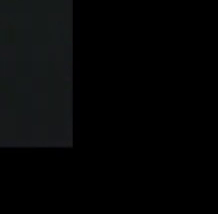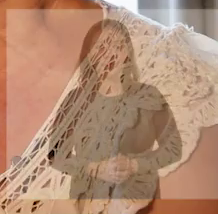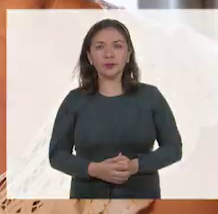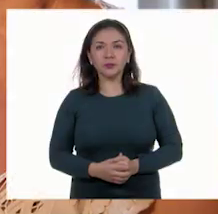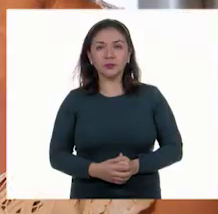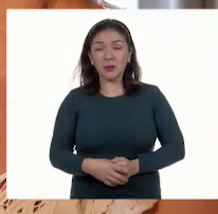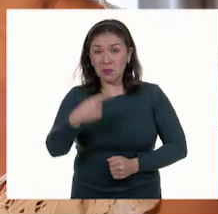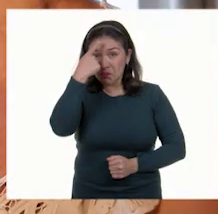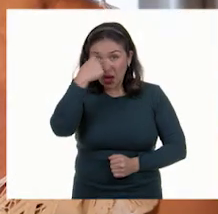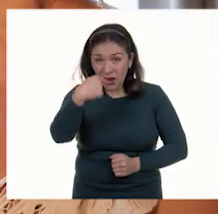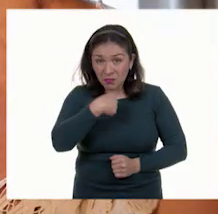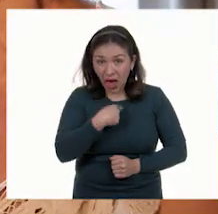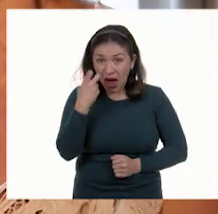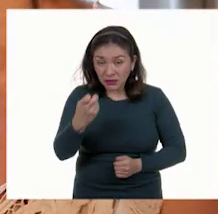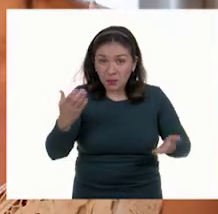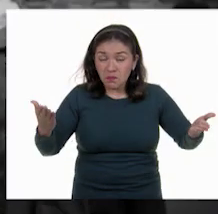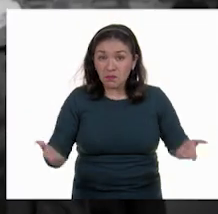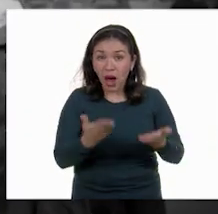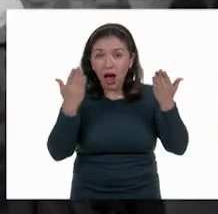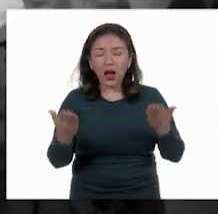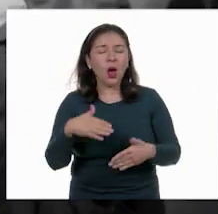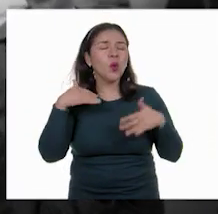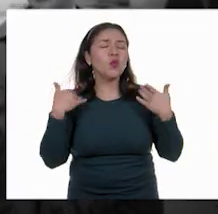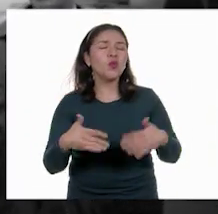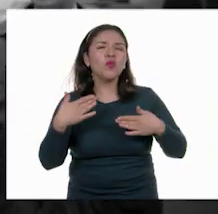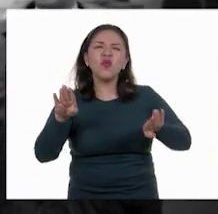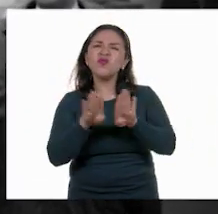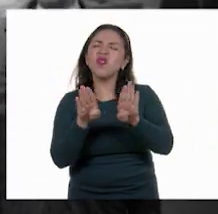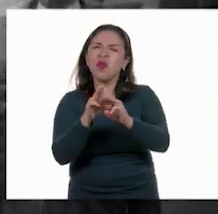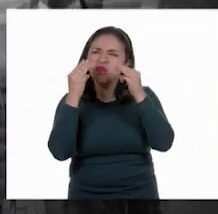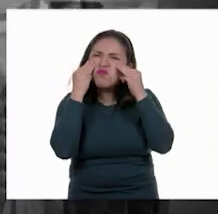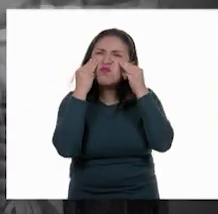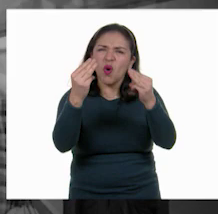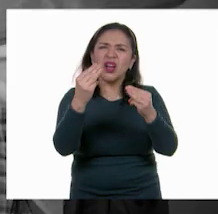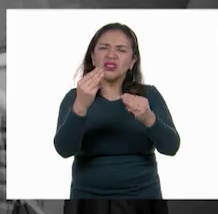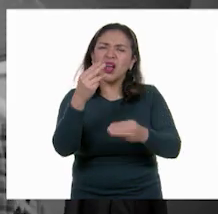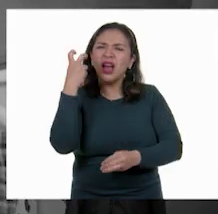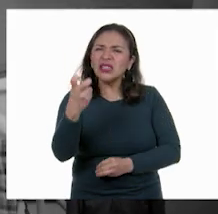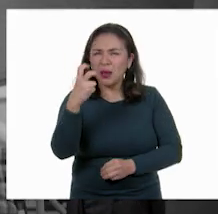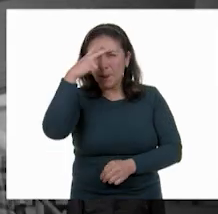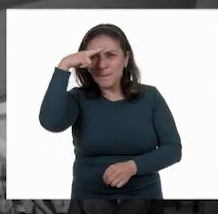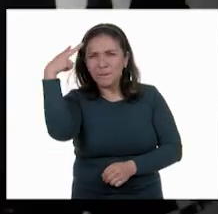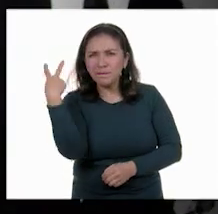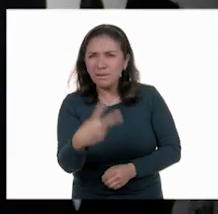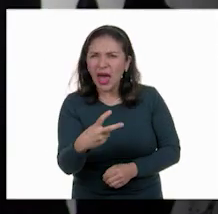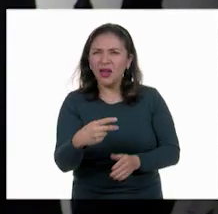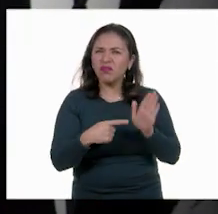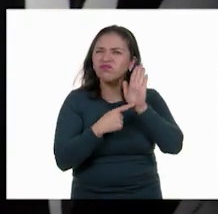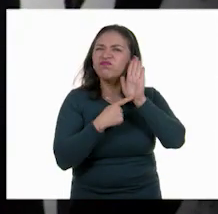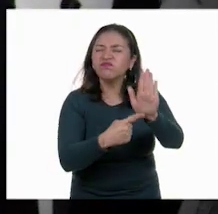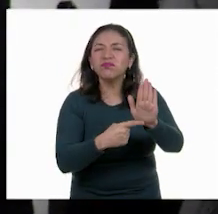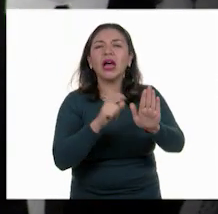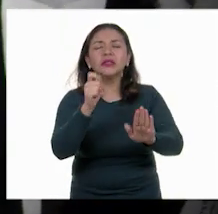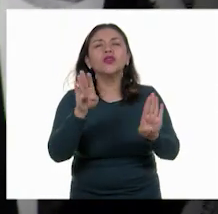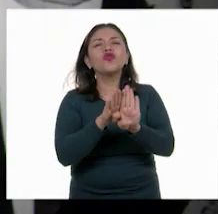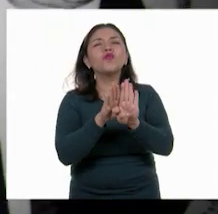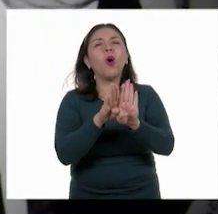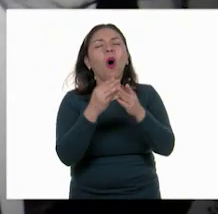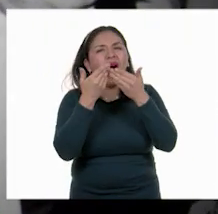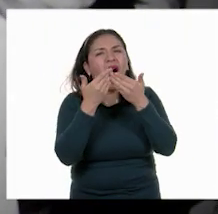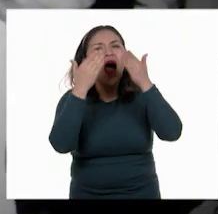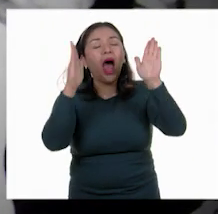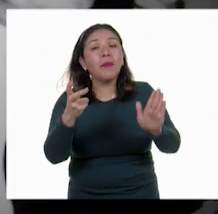Para mí el ballet ha sido un embajador de México, ha sido una abertura que